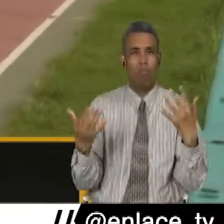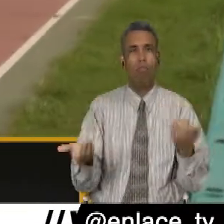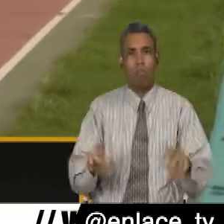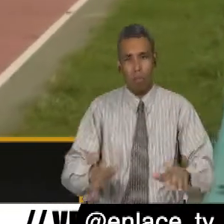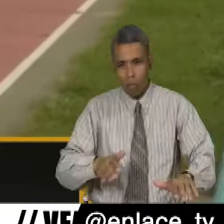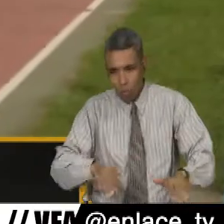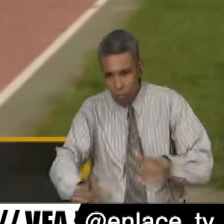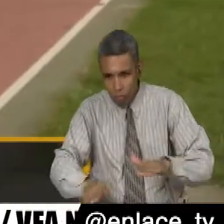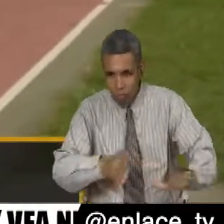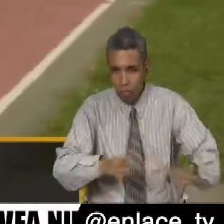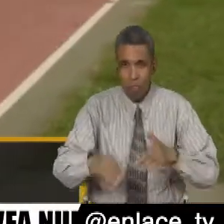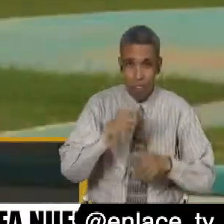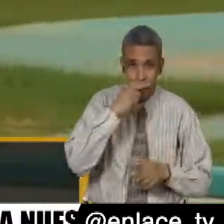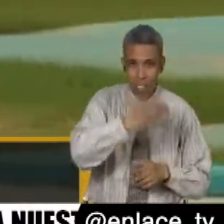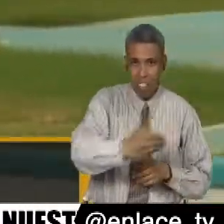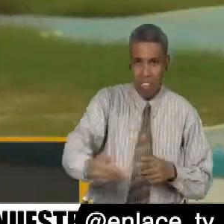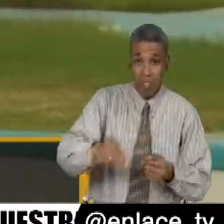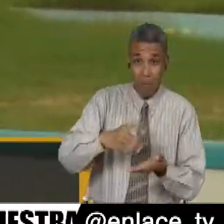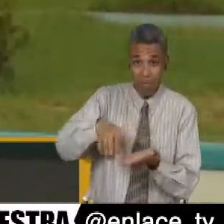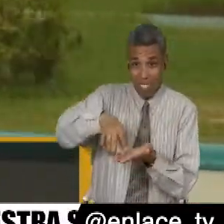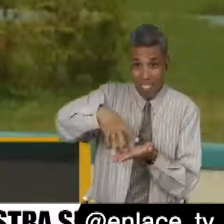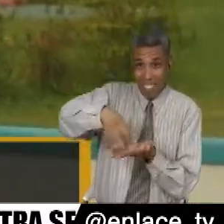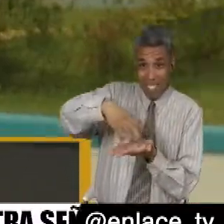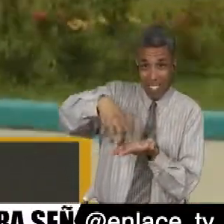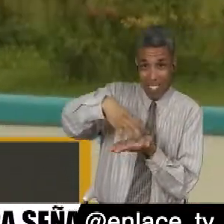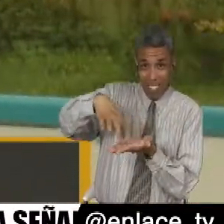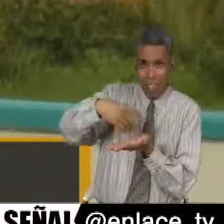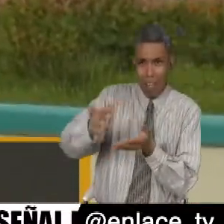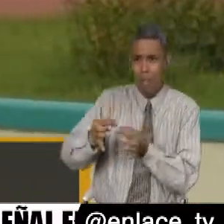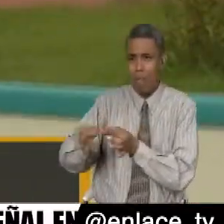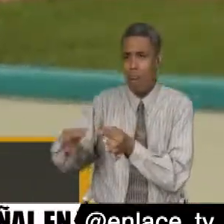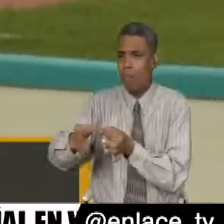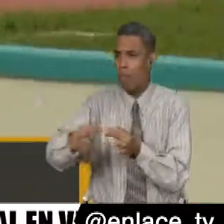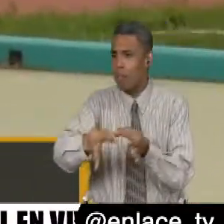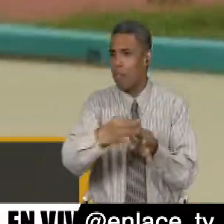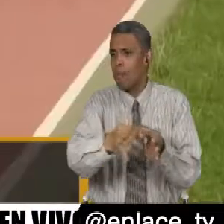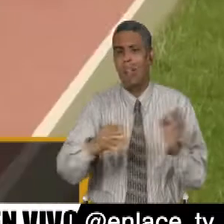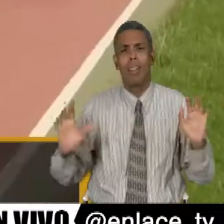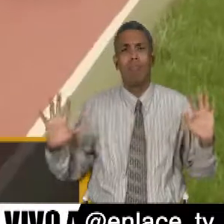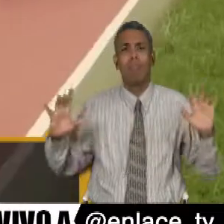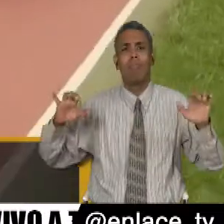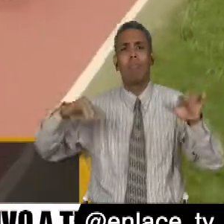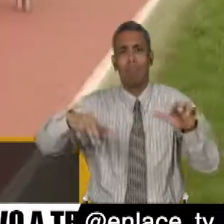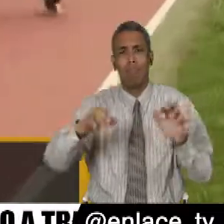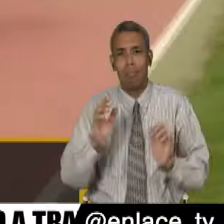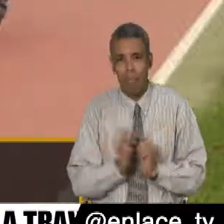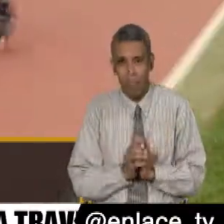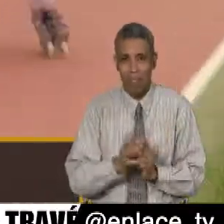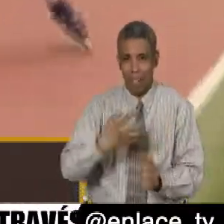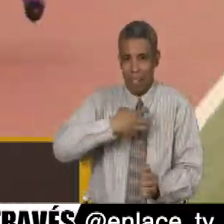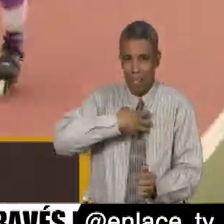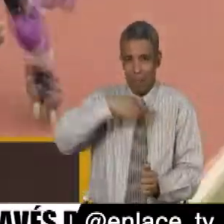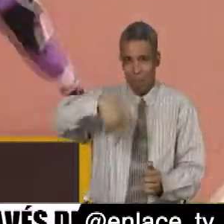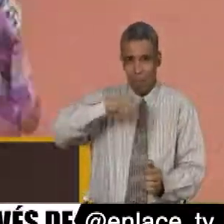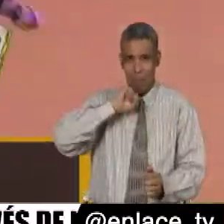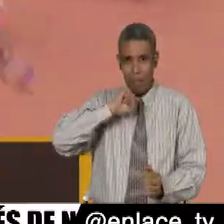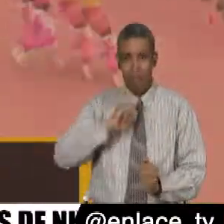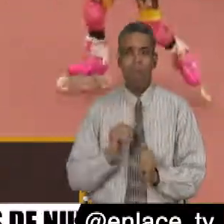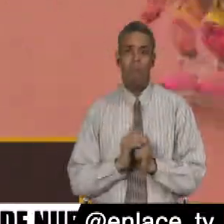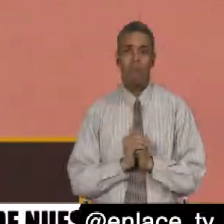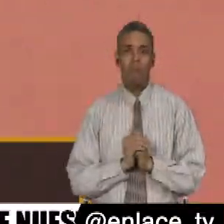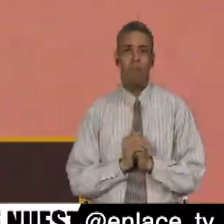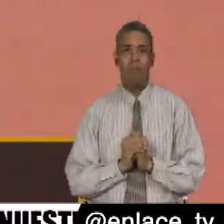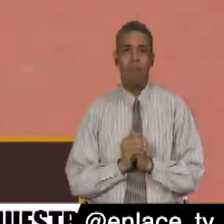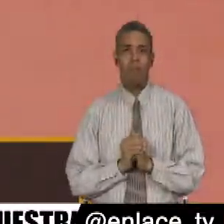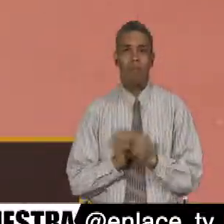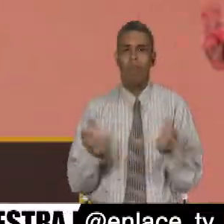de diferentes municipios de santander participaron del primer festival deportivo de escuelas de patinaje que se desarrolló en la ciudad en este momento nos